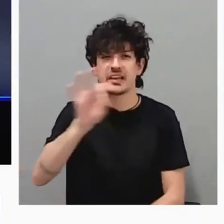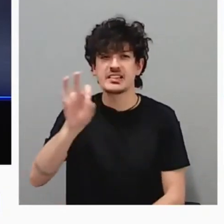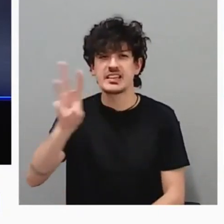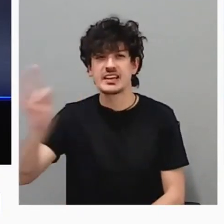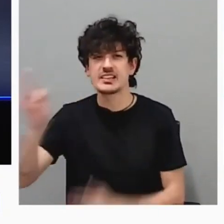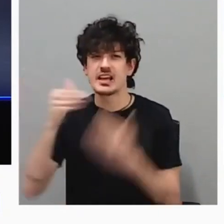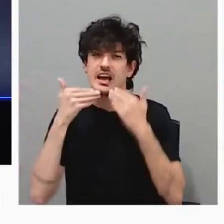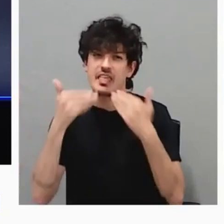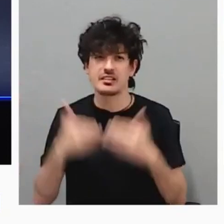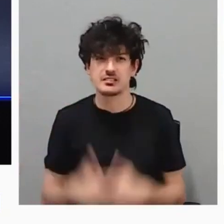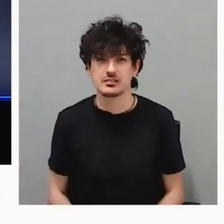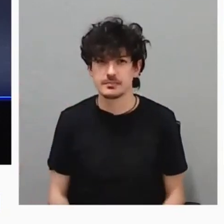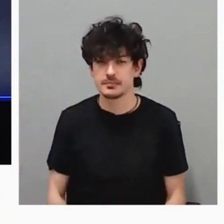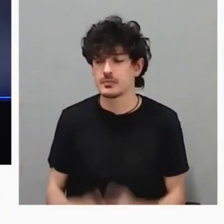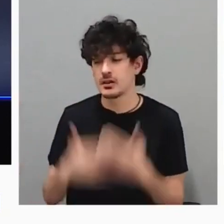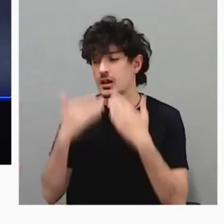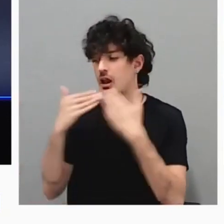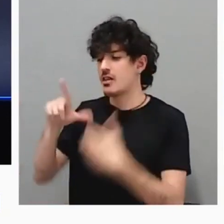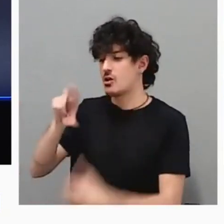gracias, Luis.